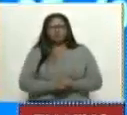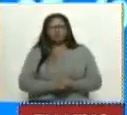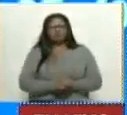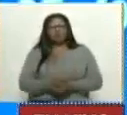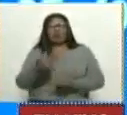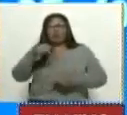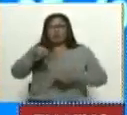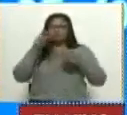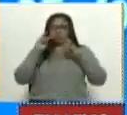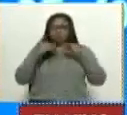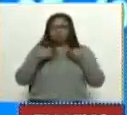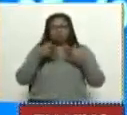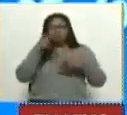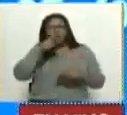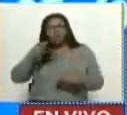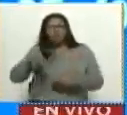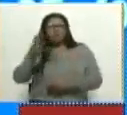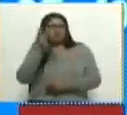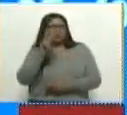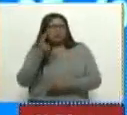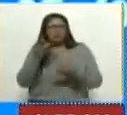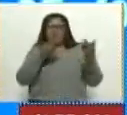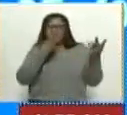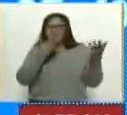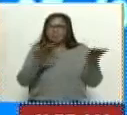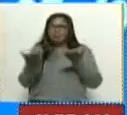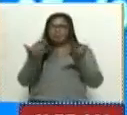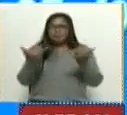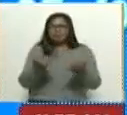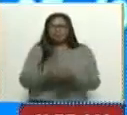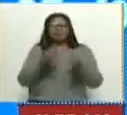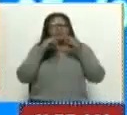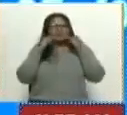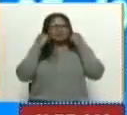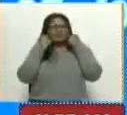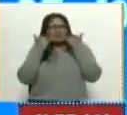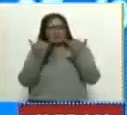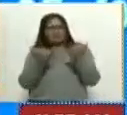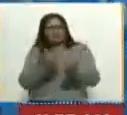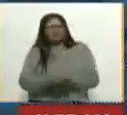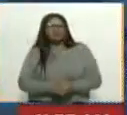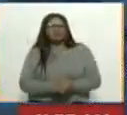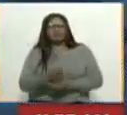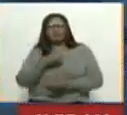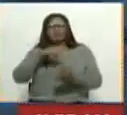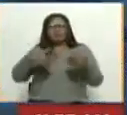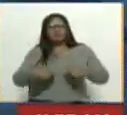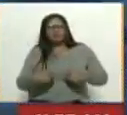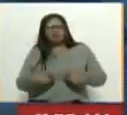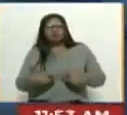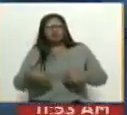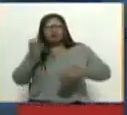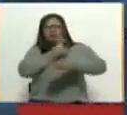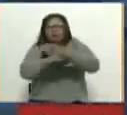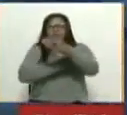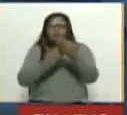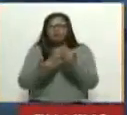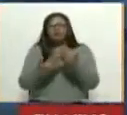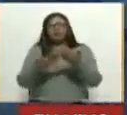aquí está el pueblo venezolano dándoles la bienvenida con la sonrisa en la cara con el esfuerzo con la energía con las